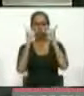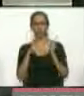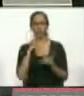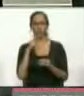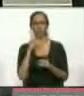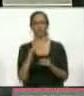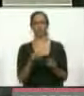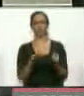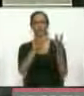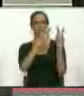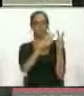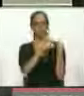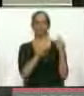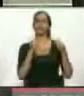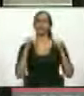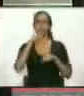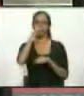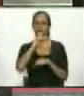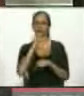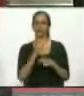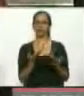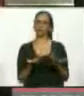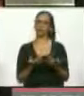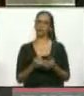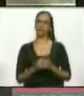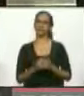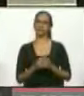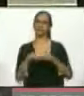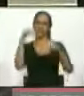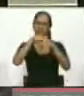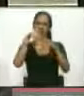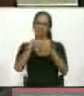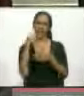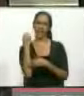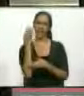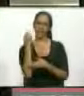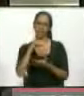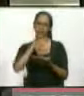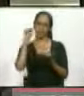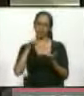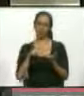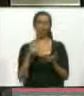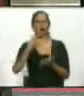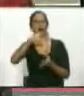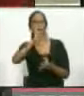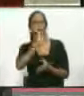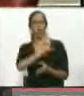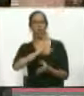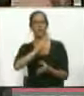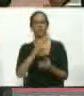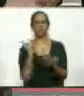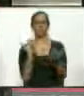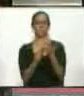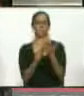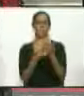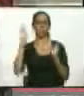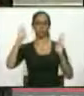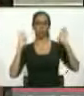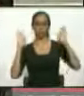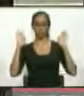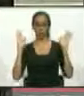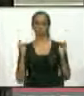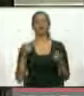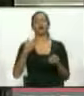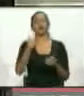asumir que este año es el año de las elecciones de la asamblea nacional hay por ahí un comité de postulaciones está la gente de primero justicia